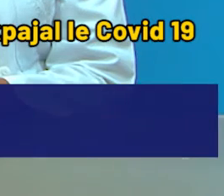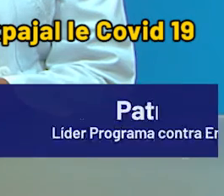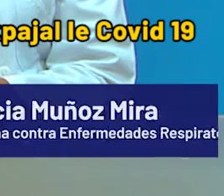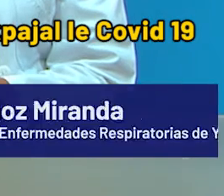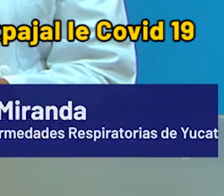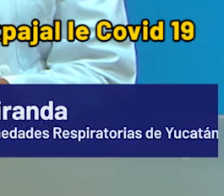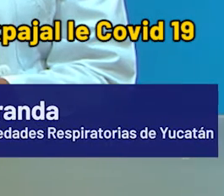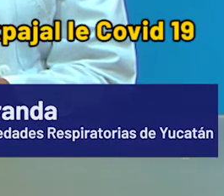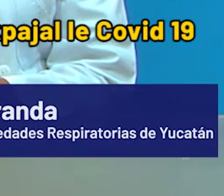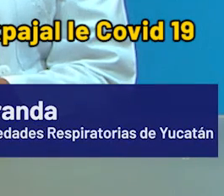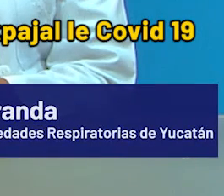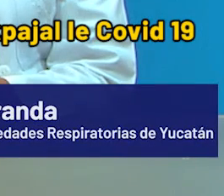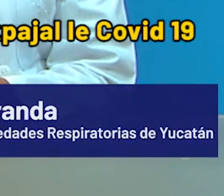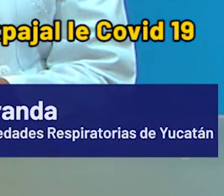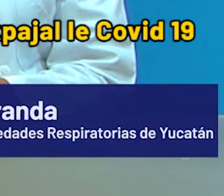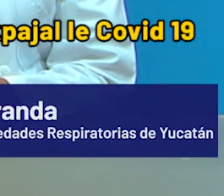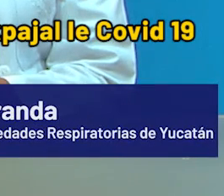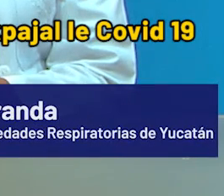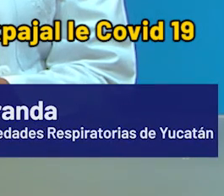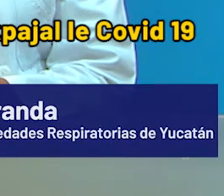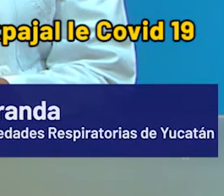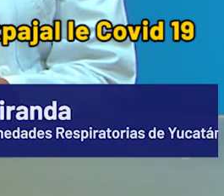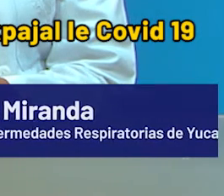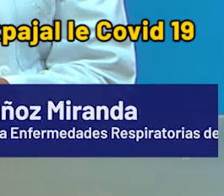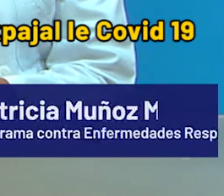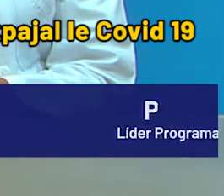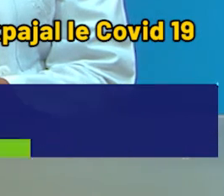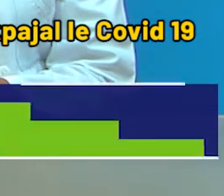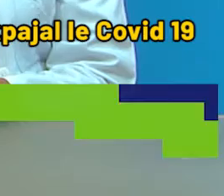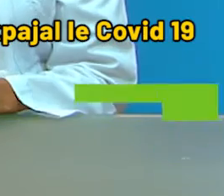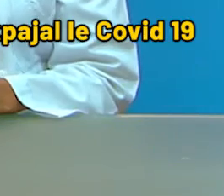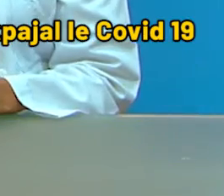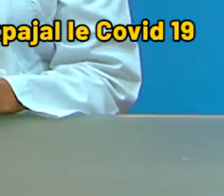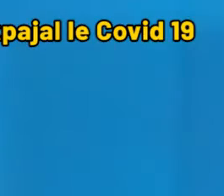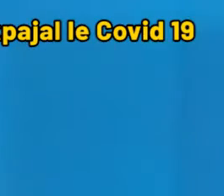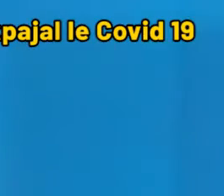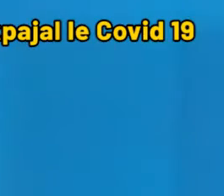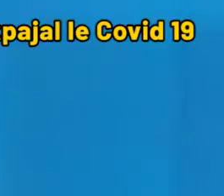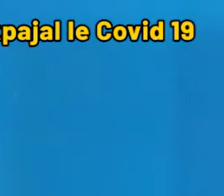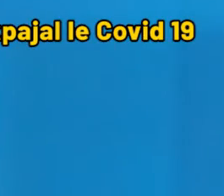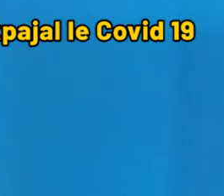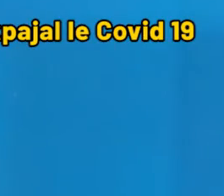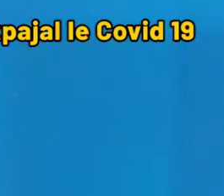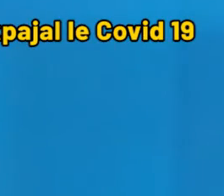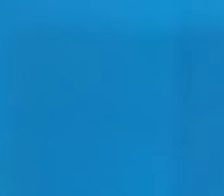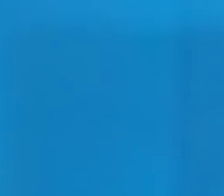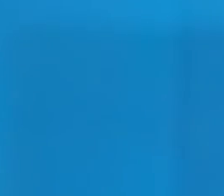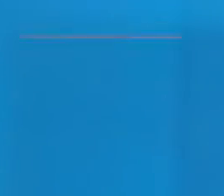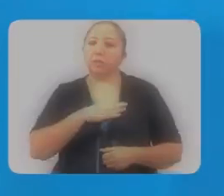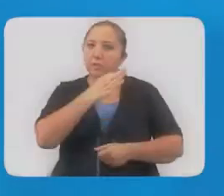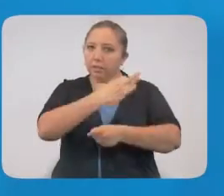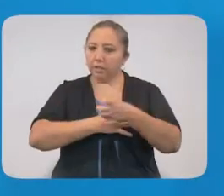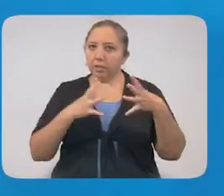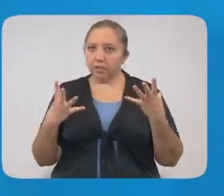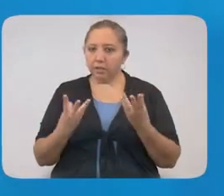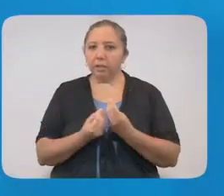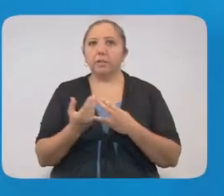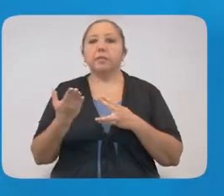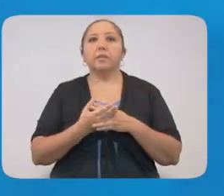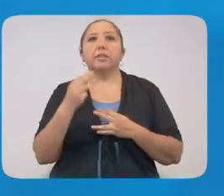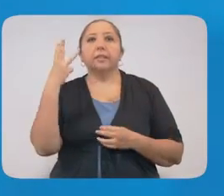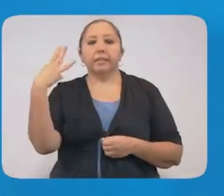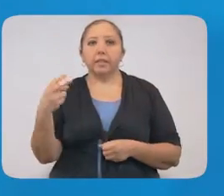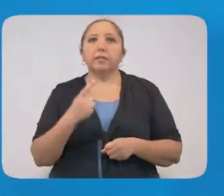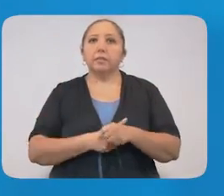Buenas tardes. Nos permitimos a dar el informe diario relacionado con el COVID-19. Adelante, doctora. Gracias, doctora. Buenas tardes. Estamos en la fase 3